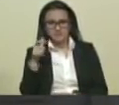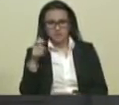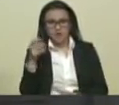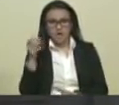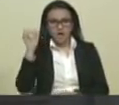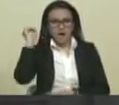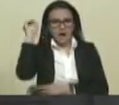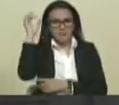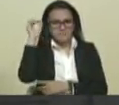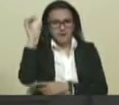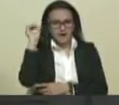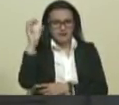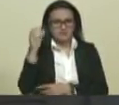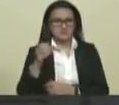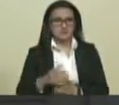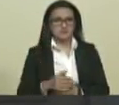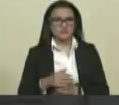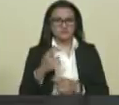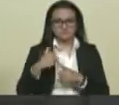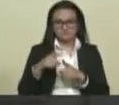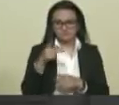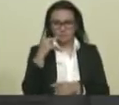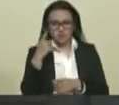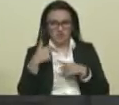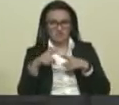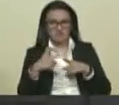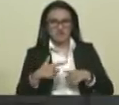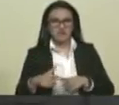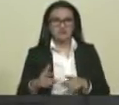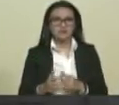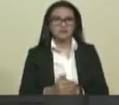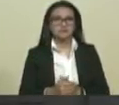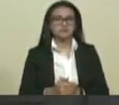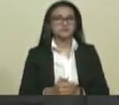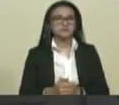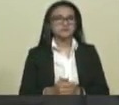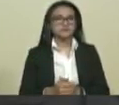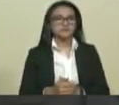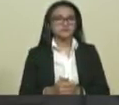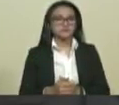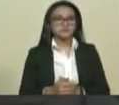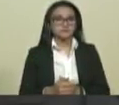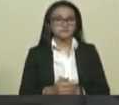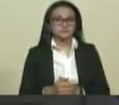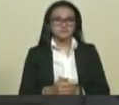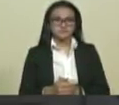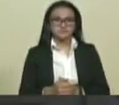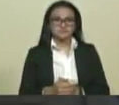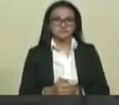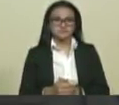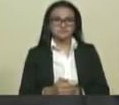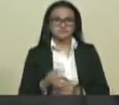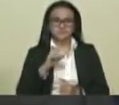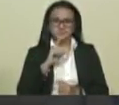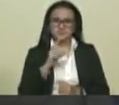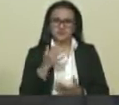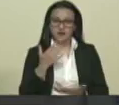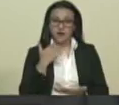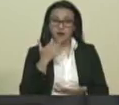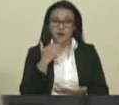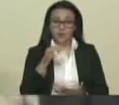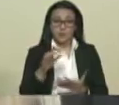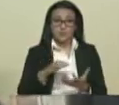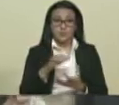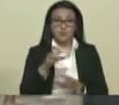políticos. Segundo, quería saber si se había hablado de que había la posibilidad que durante el día, si se daba algún